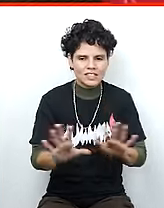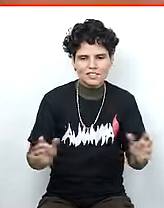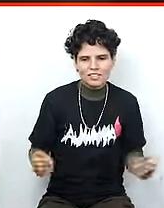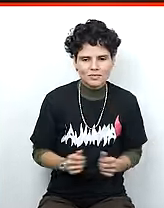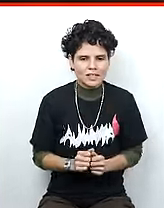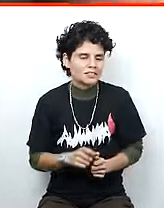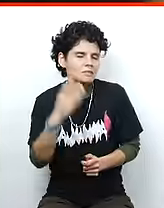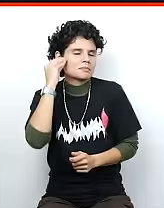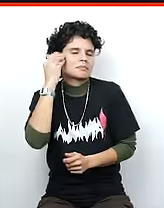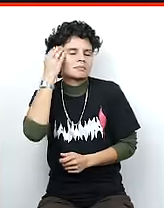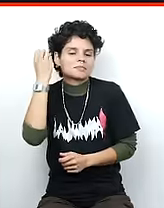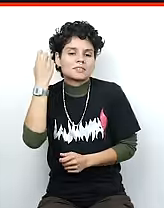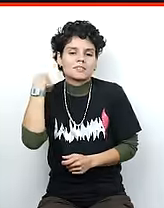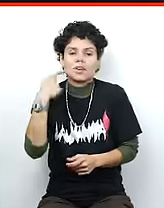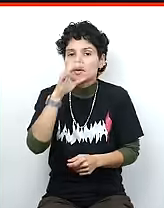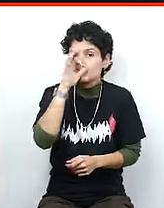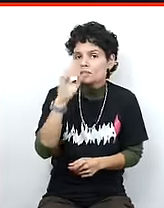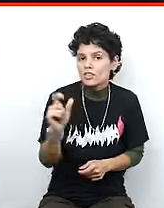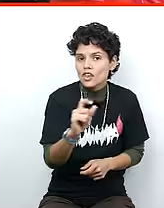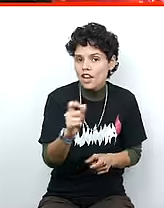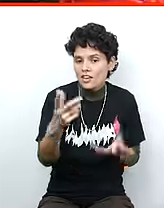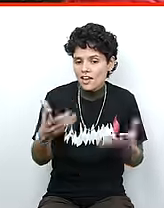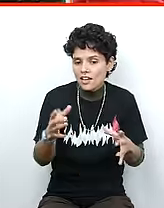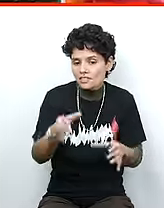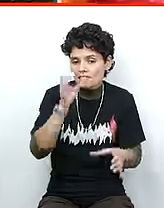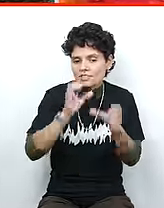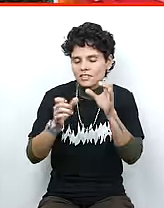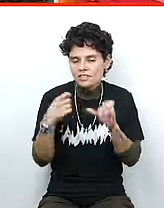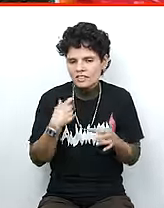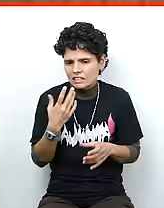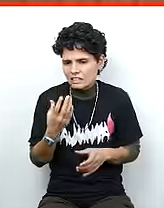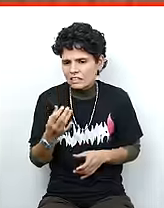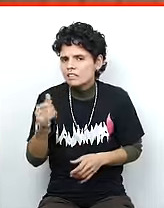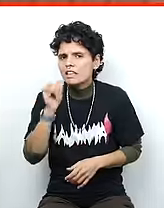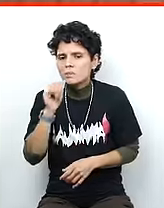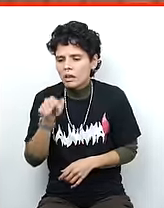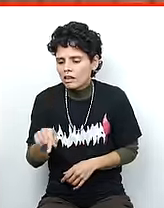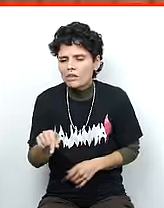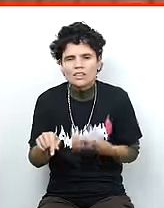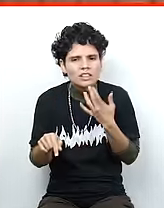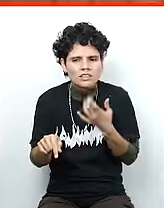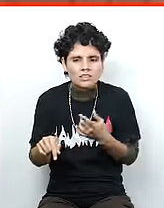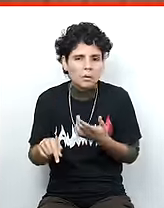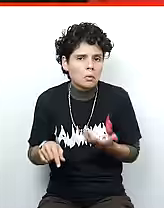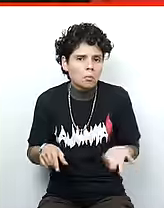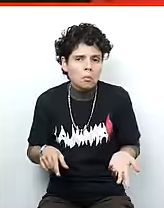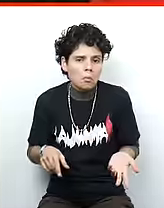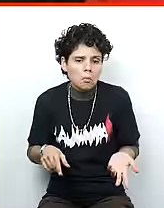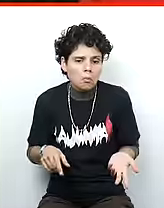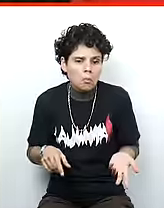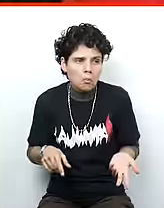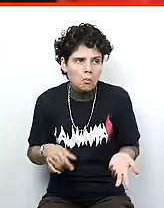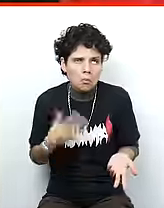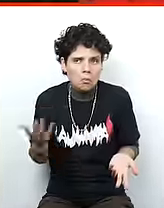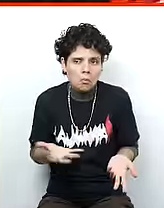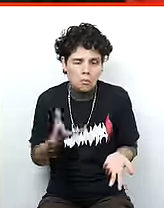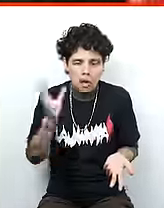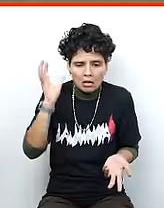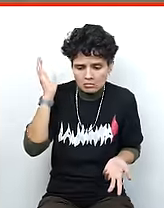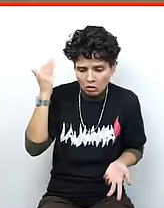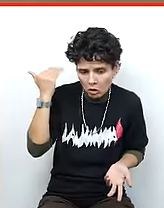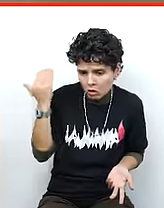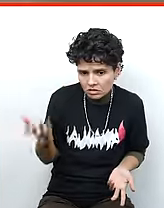Eso, compadre. Si me acuerdo más. Vamos, con la piscolita lo arreglamos. ¿Qué estás tomando? No sé. Estaba ahí. Puta que es de verdad